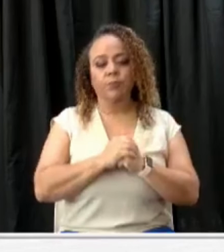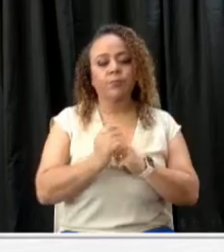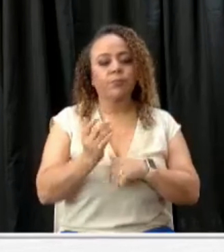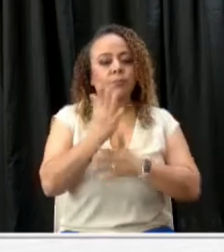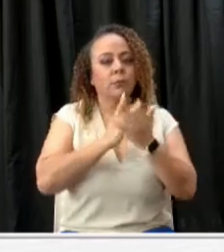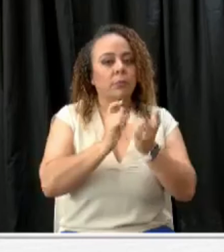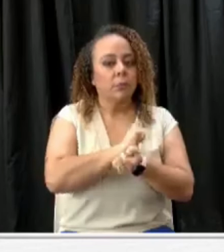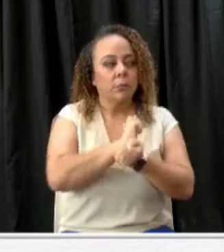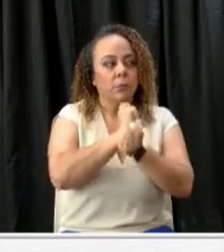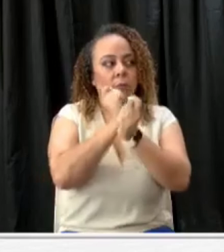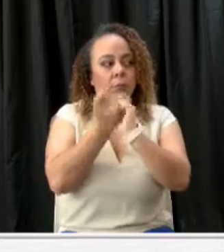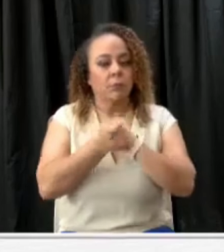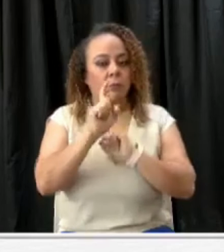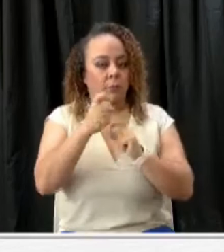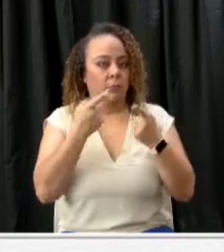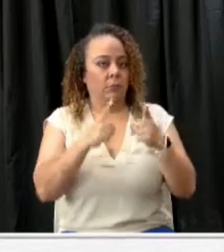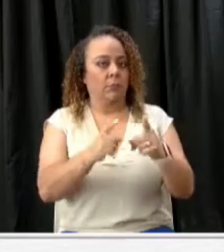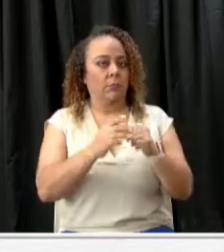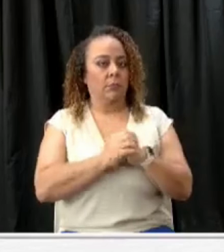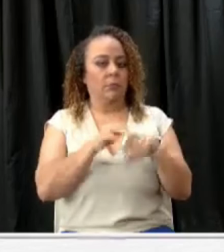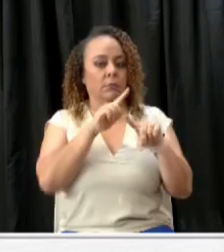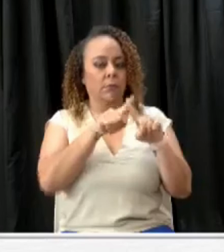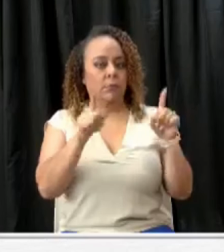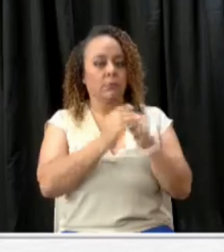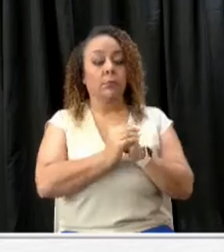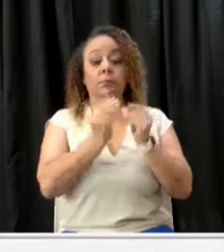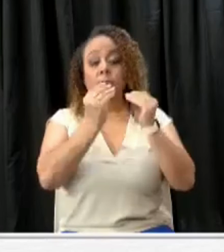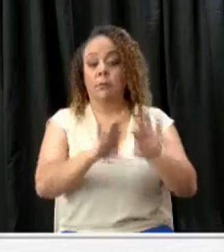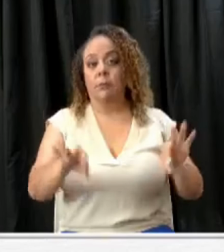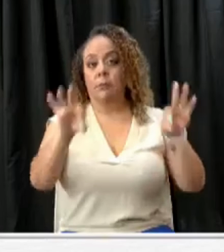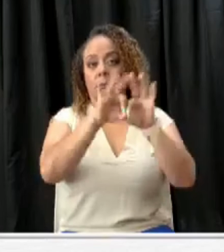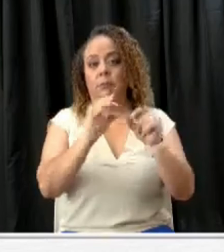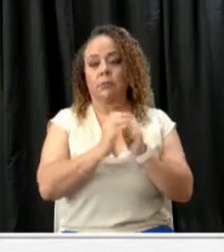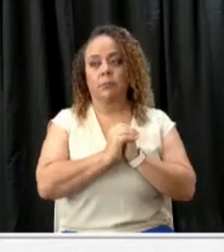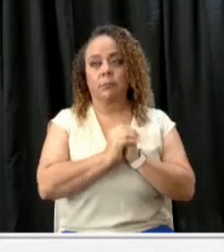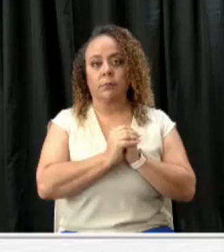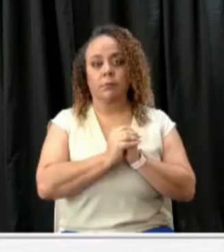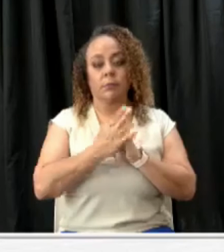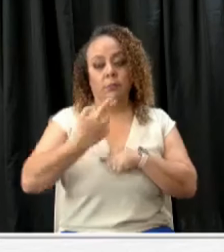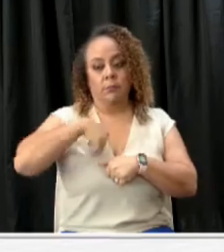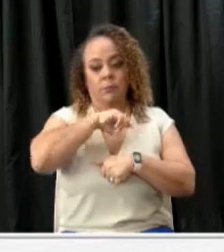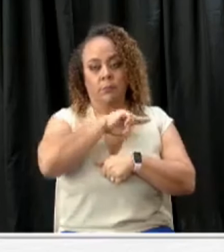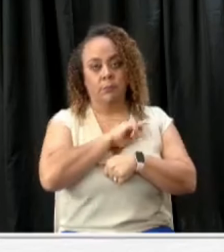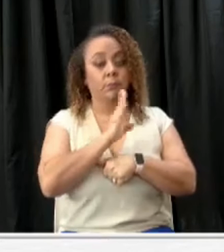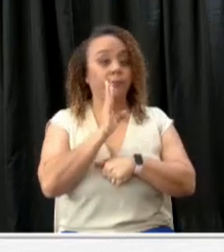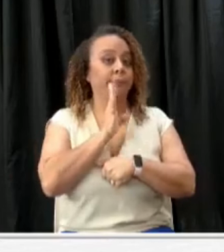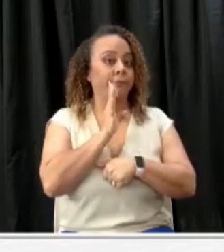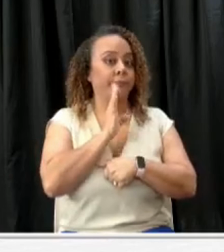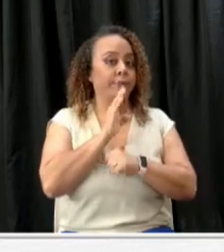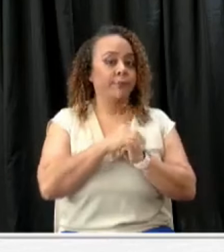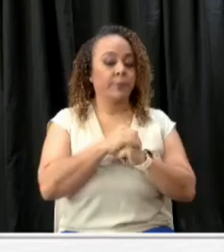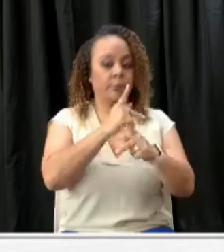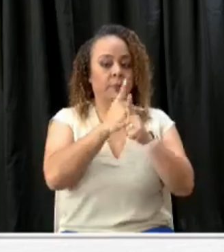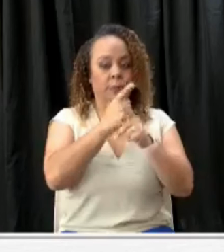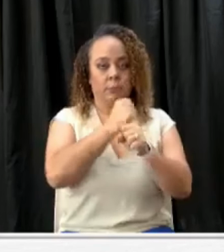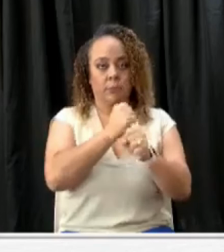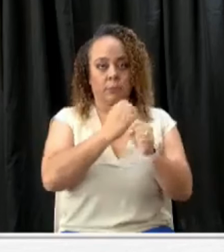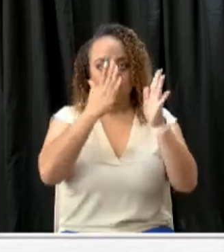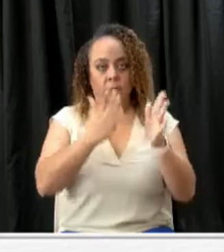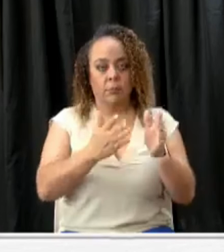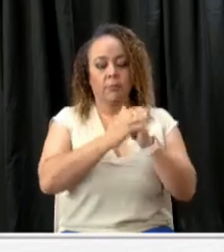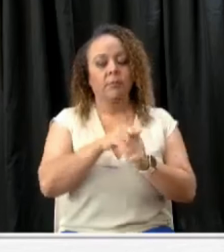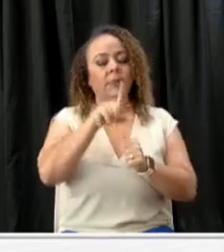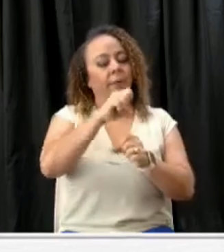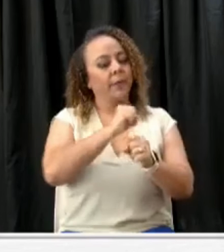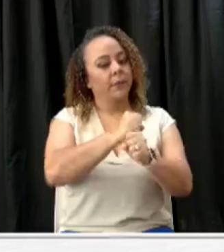algunas adaptaciones que deban de darse. Pero sobre todo es importante tomar en cuenta que cuando nosotros estamos hablando de protección a los trabajadores, hay